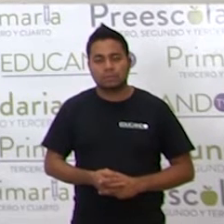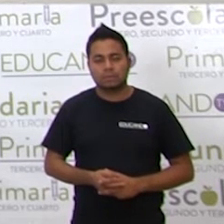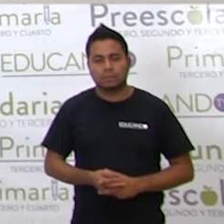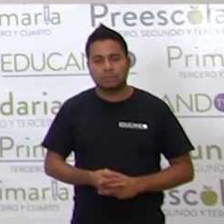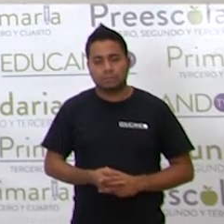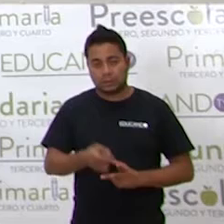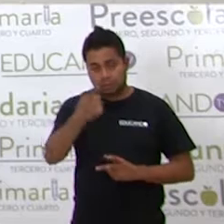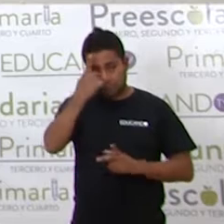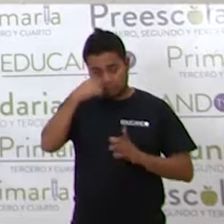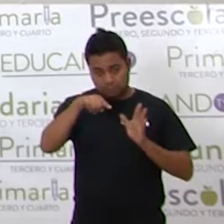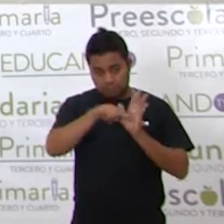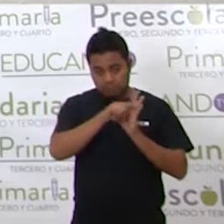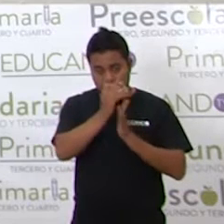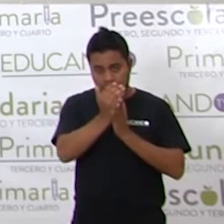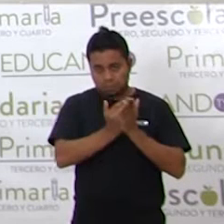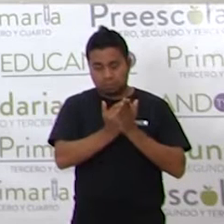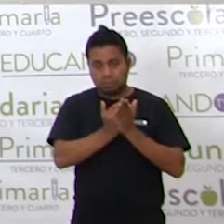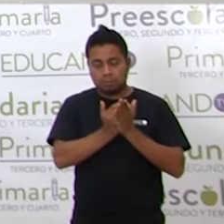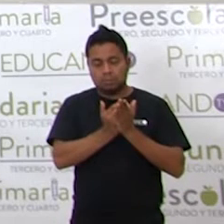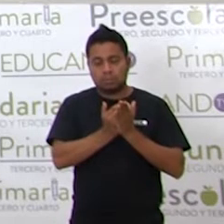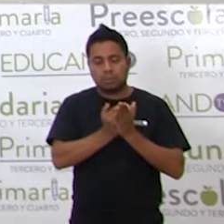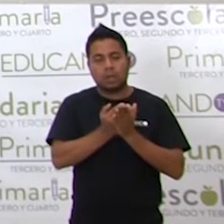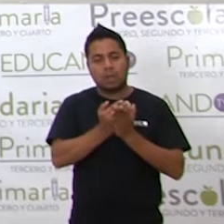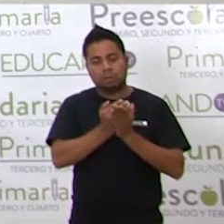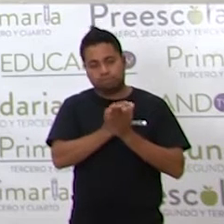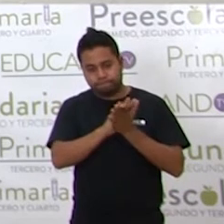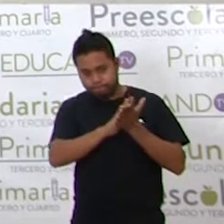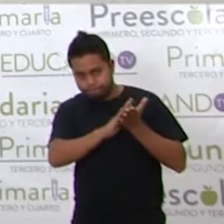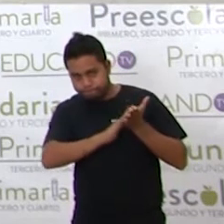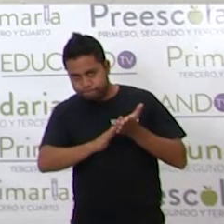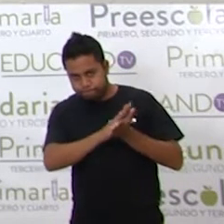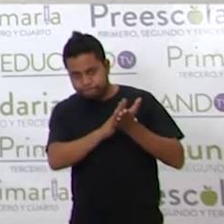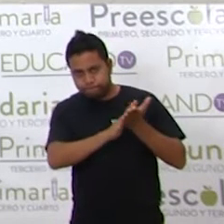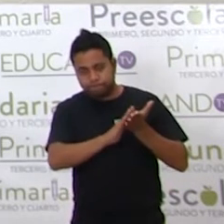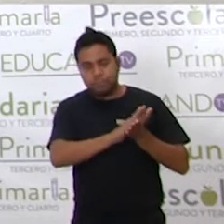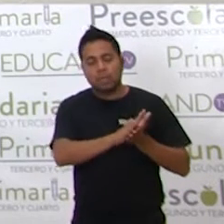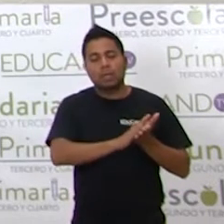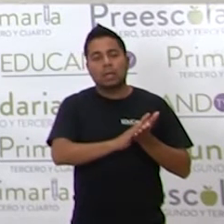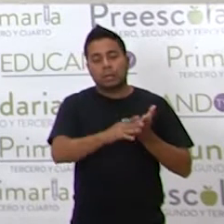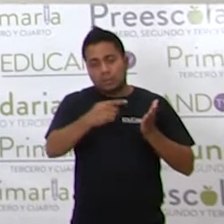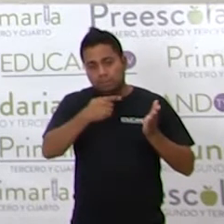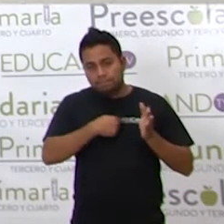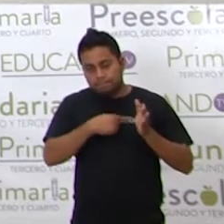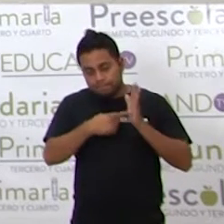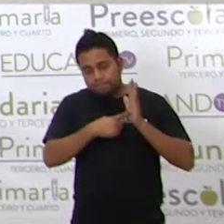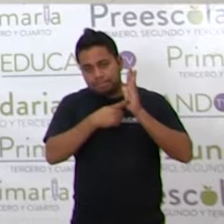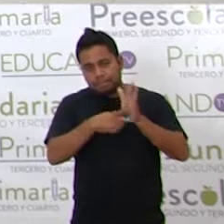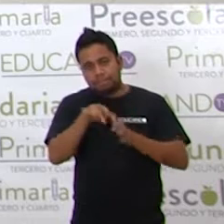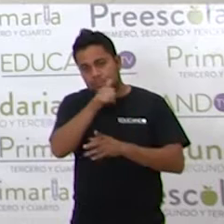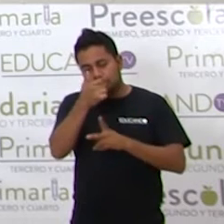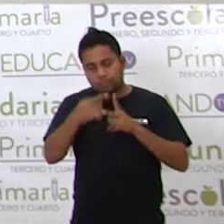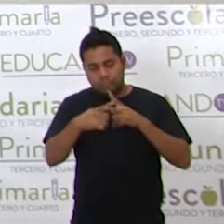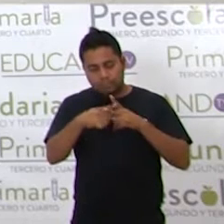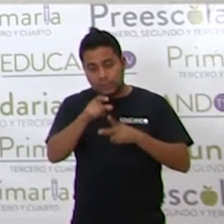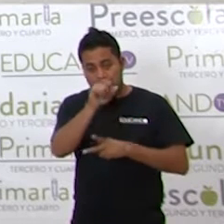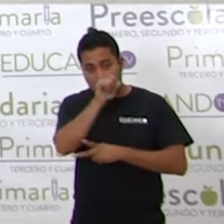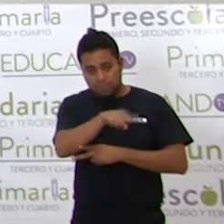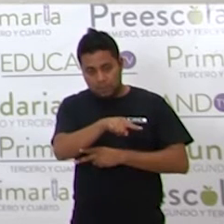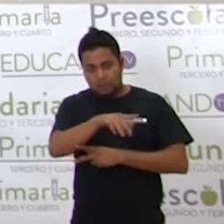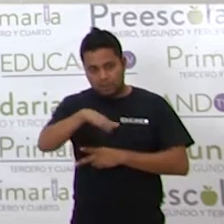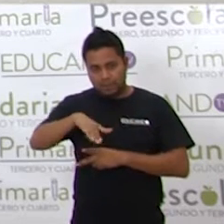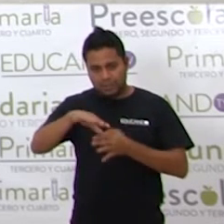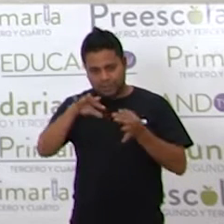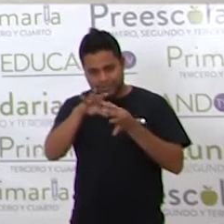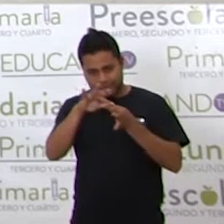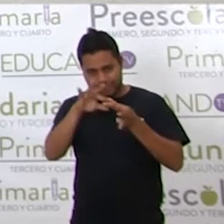de la resta y te voy a presentar otra situación del mismo problema.